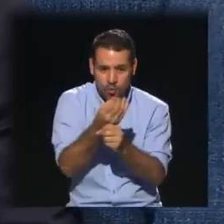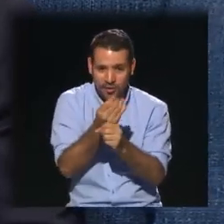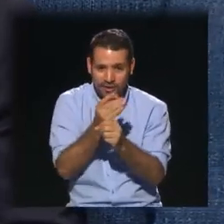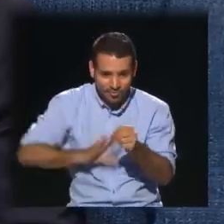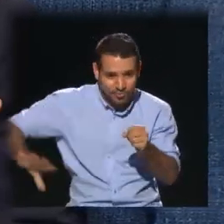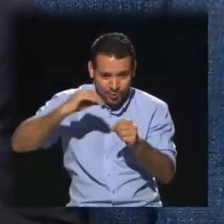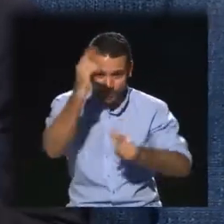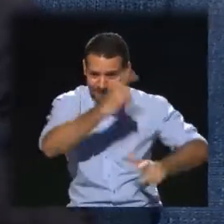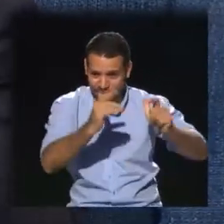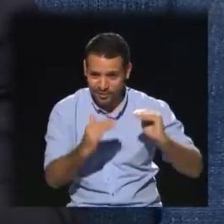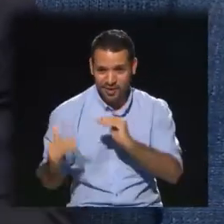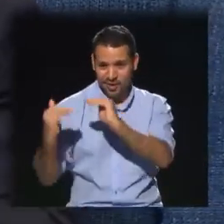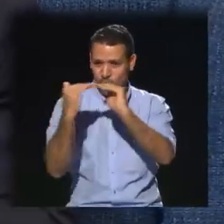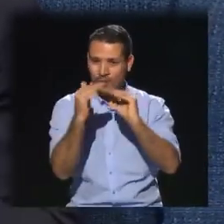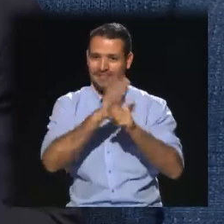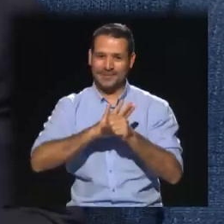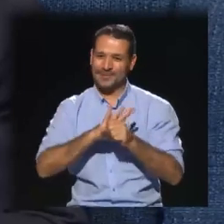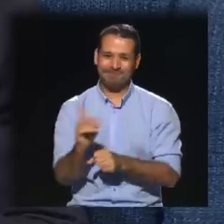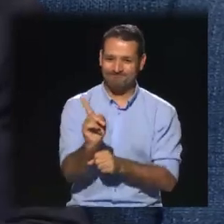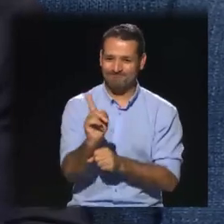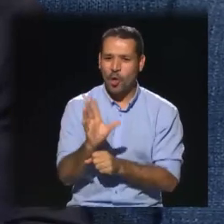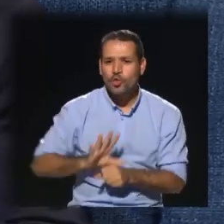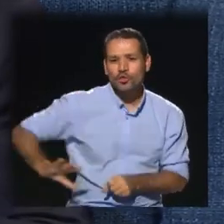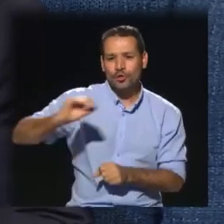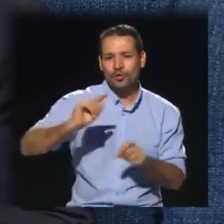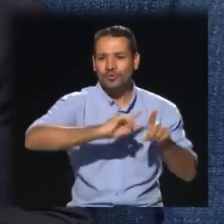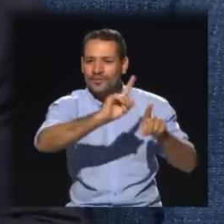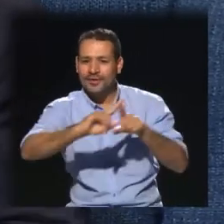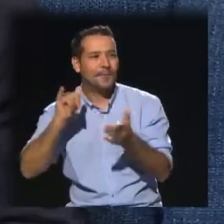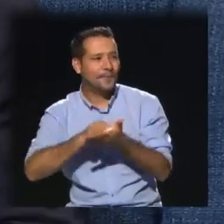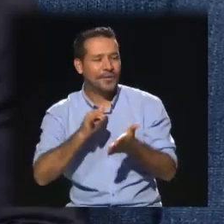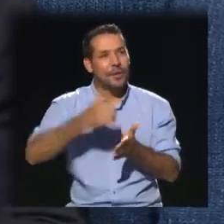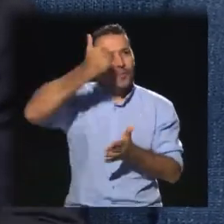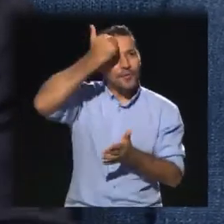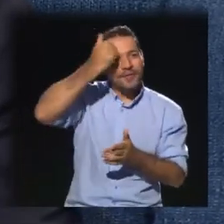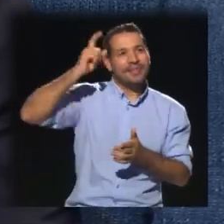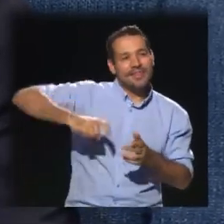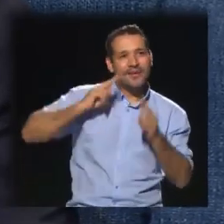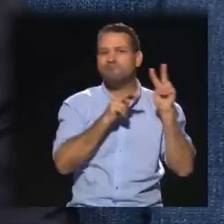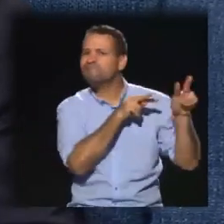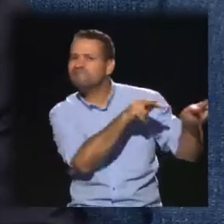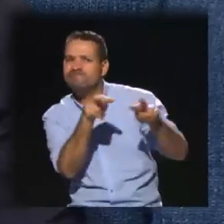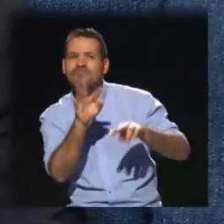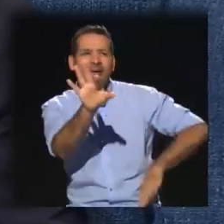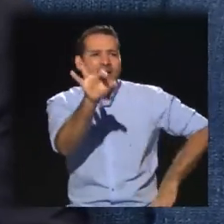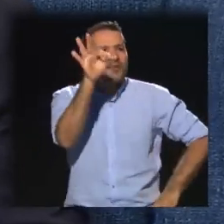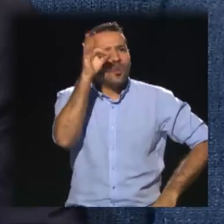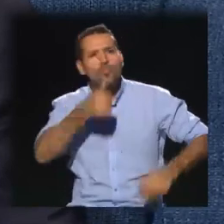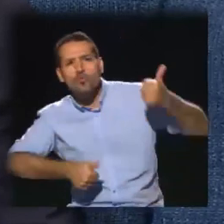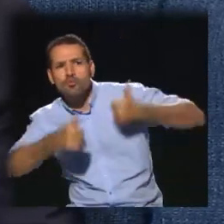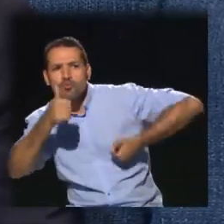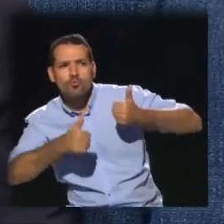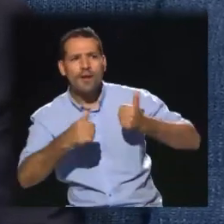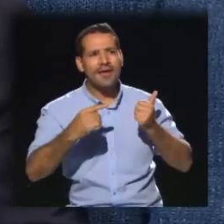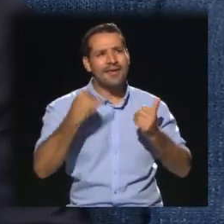nos va a tocar configurar un proceso de enseñanza. Entonces yo creo que el mayor reto que tenemos hoy en día